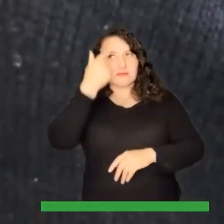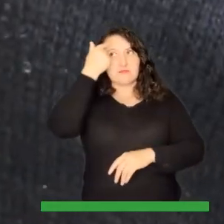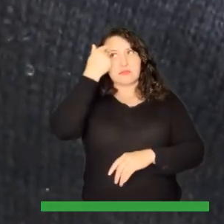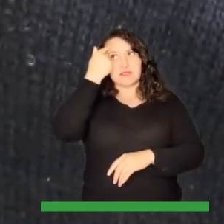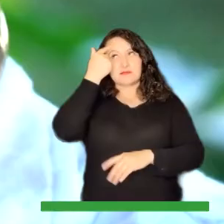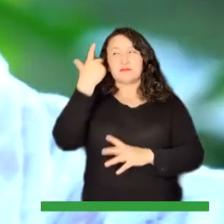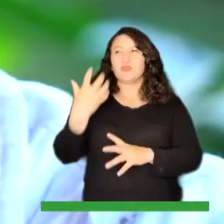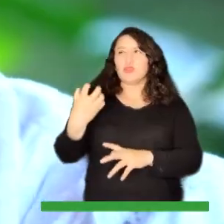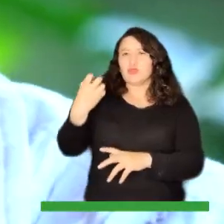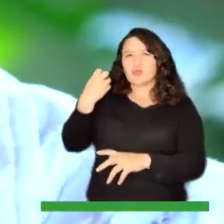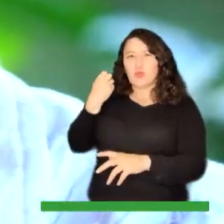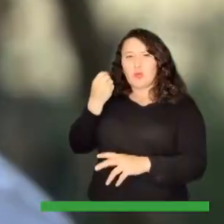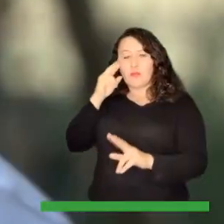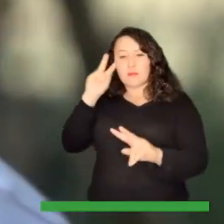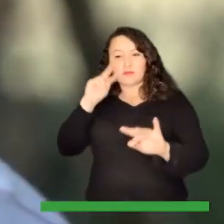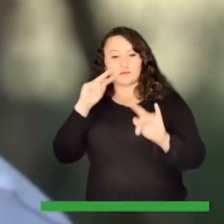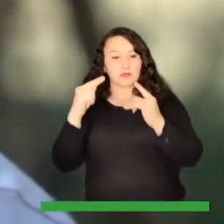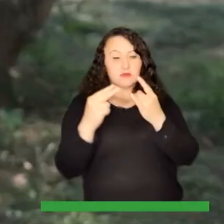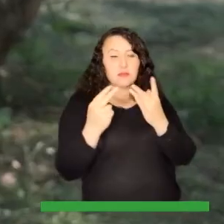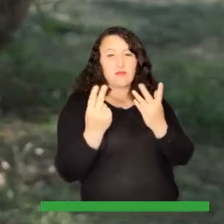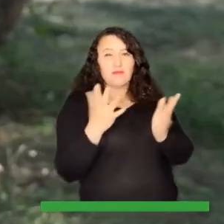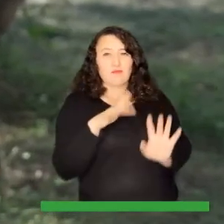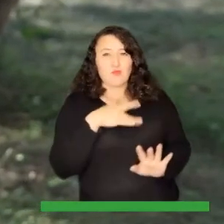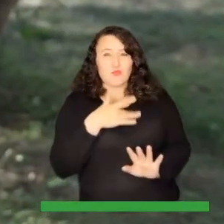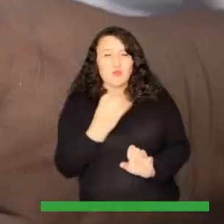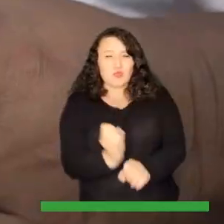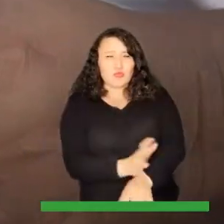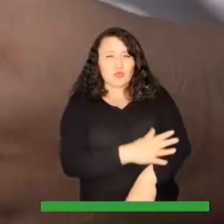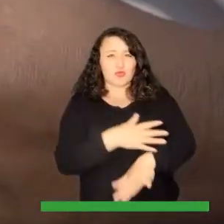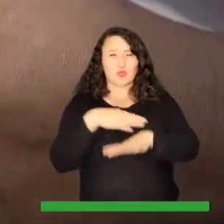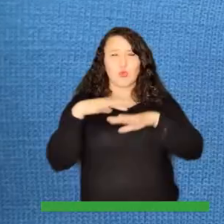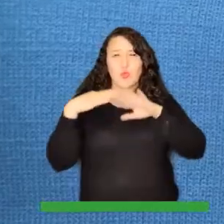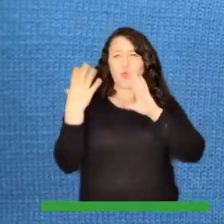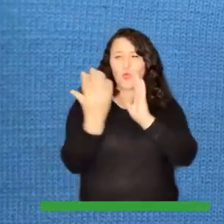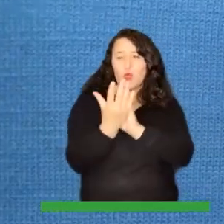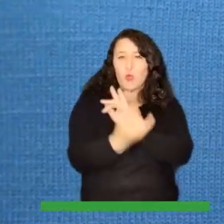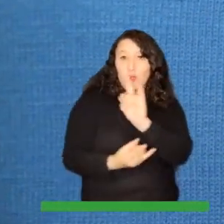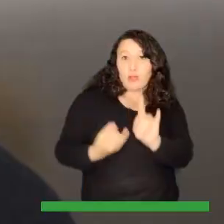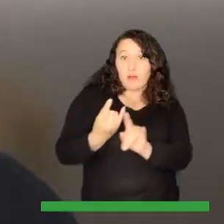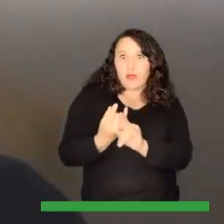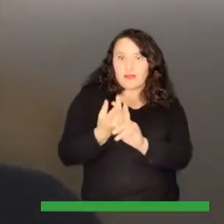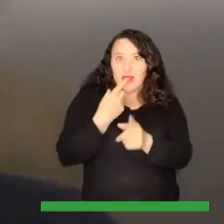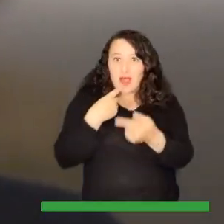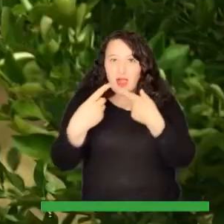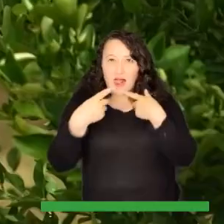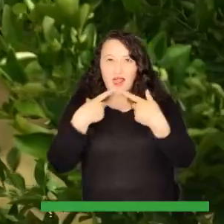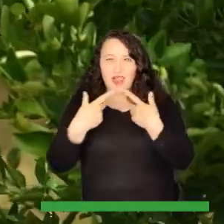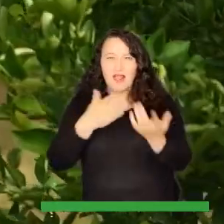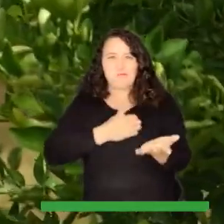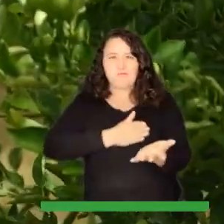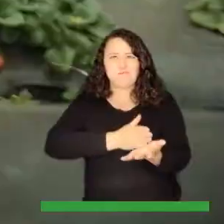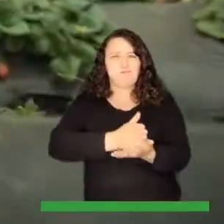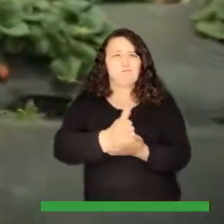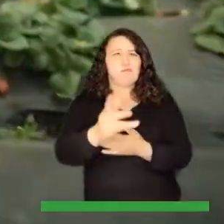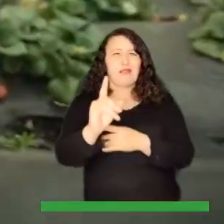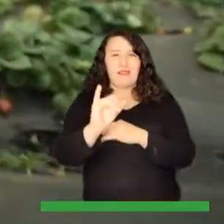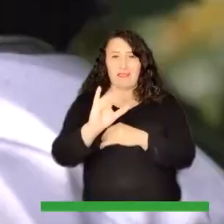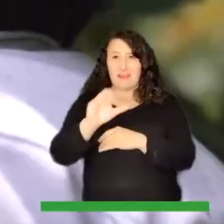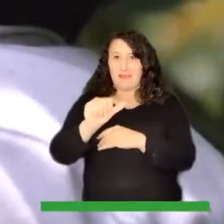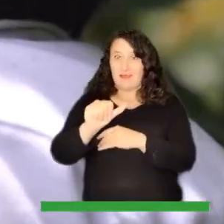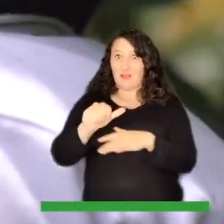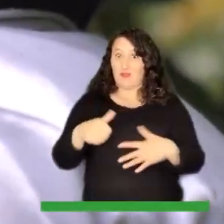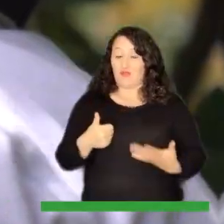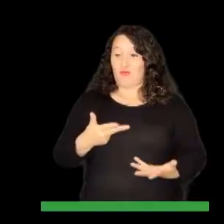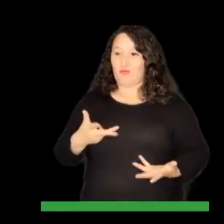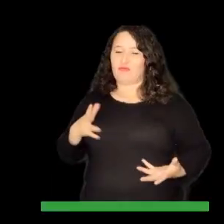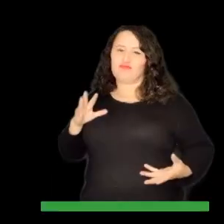su historia, desde su perspectiva y amplio universo emocional, es una conversación que cotidianamente sostenemos con ellas en EVICA para